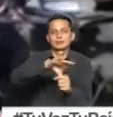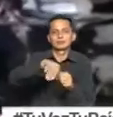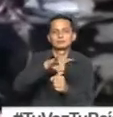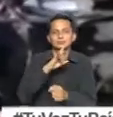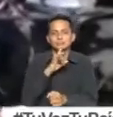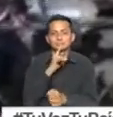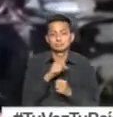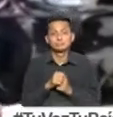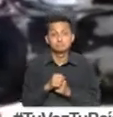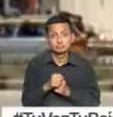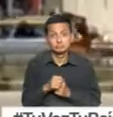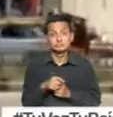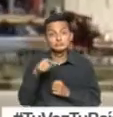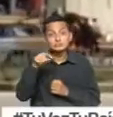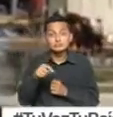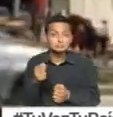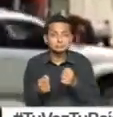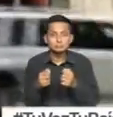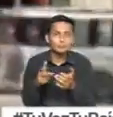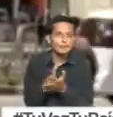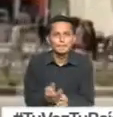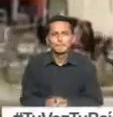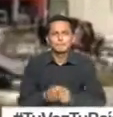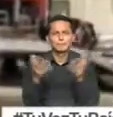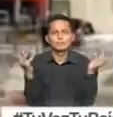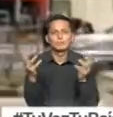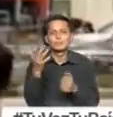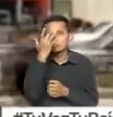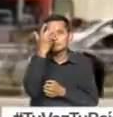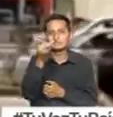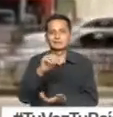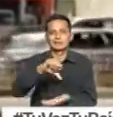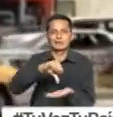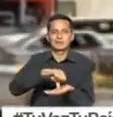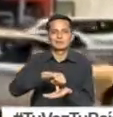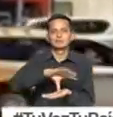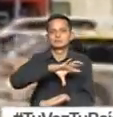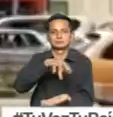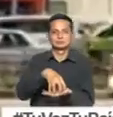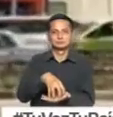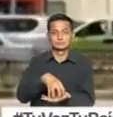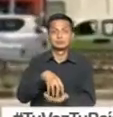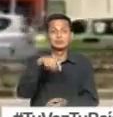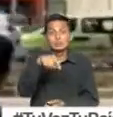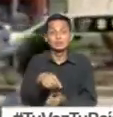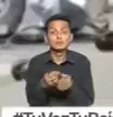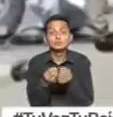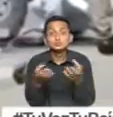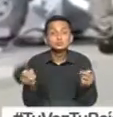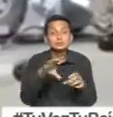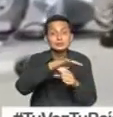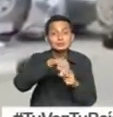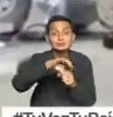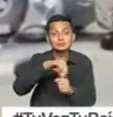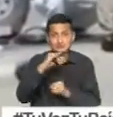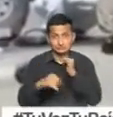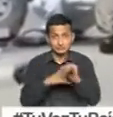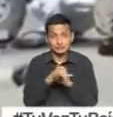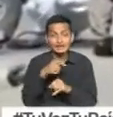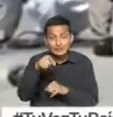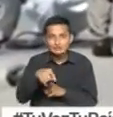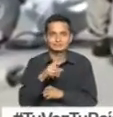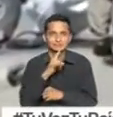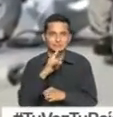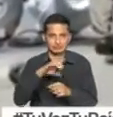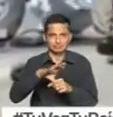locales. El ataque ocurrió en la zona diplomática de la capital afgana, en donde se encuentran varias embajadas internacionales, incluyendo